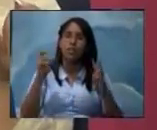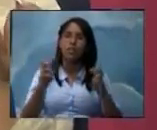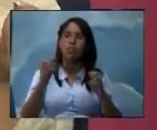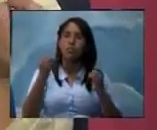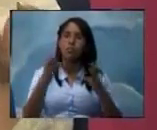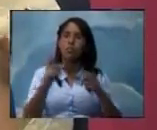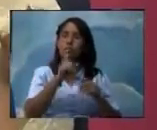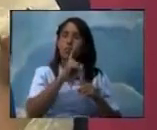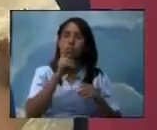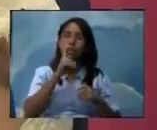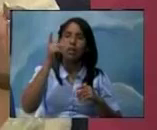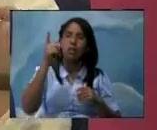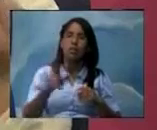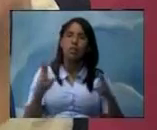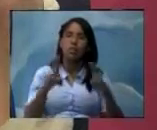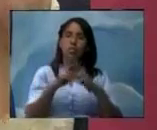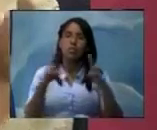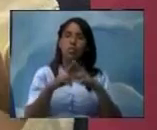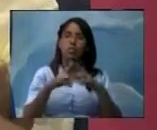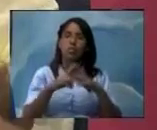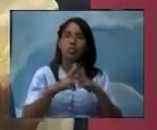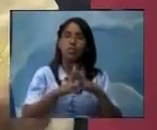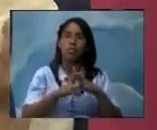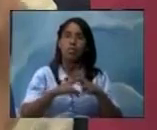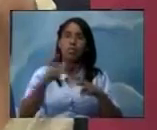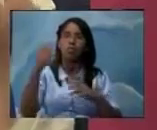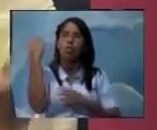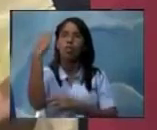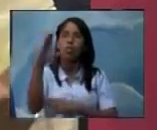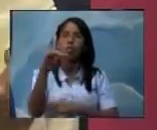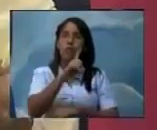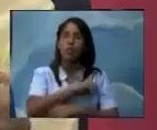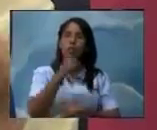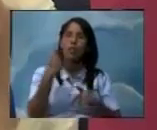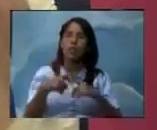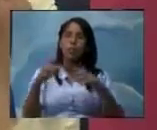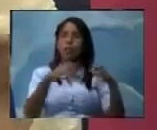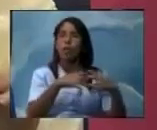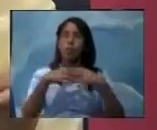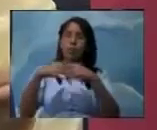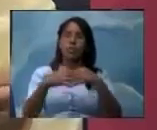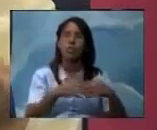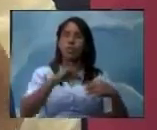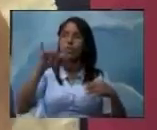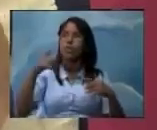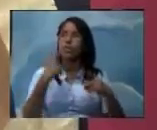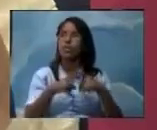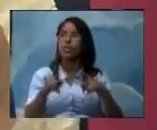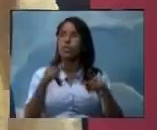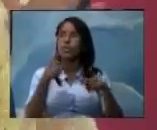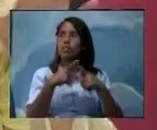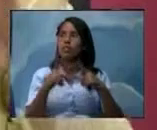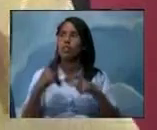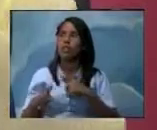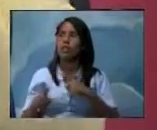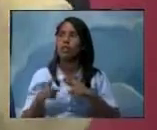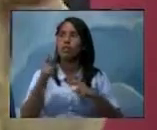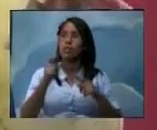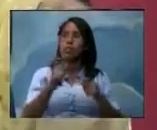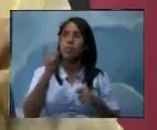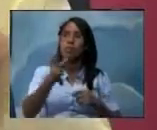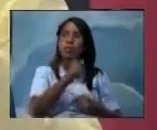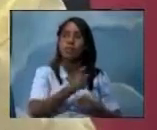muy renombrados, es decir, que son conocidos, judíos colombianos, judíos de Estados Unidos, judíos de Canadá, ¿me entienden?